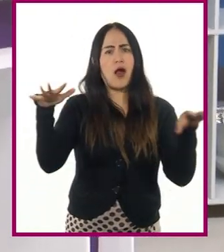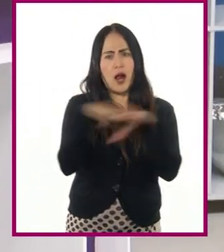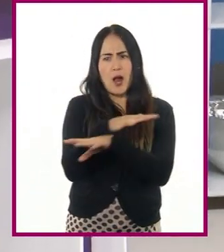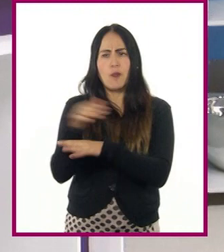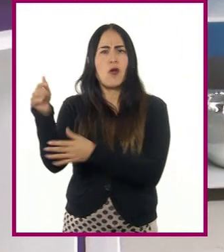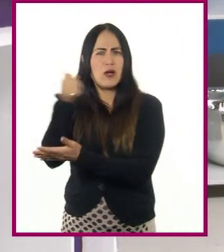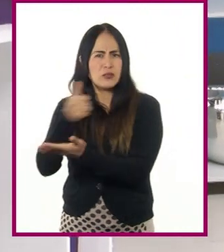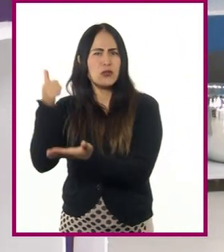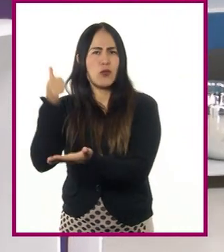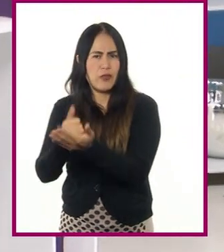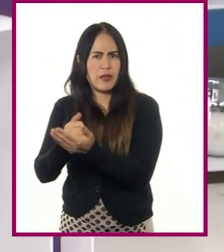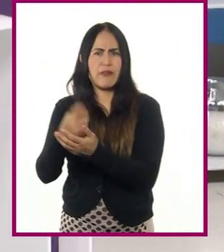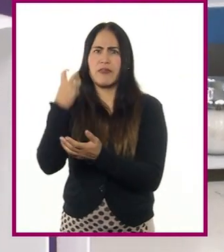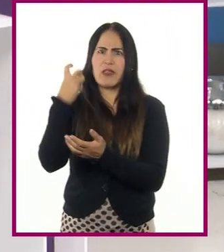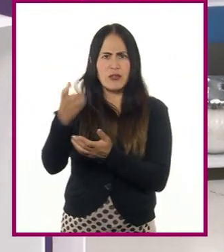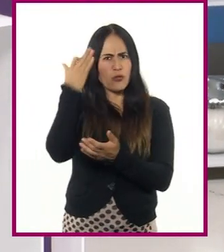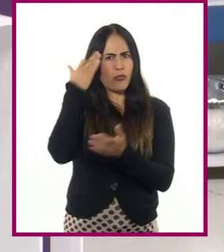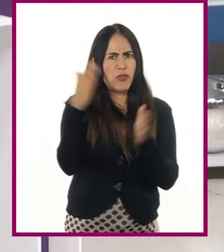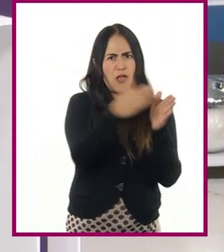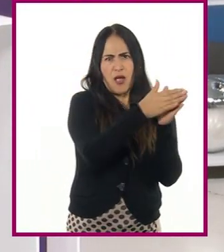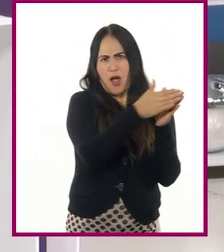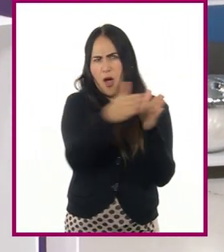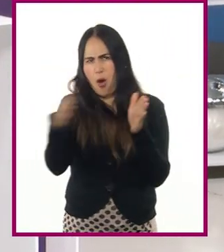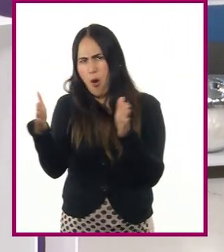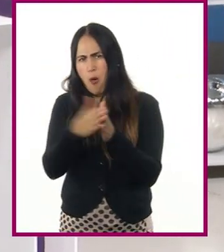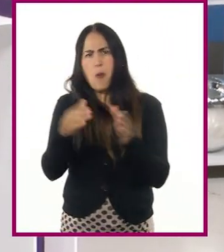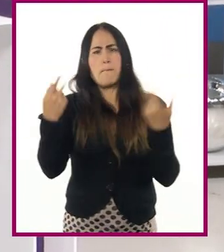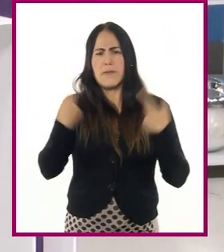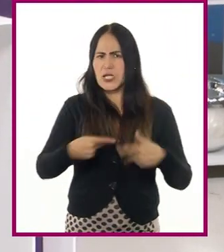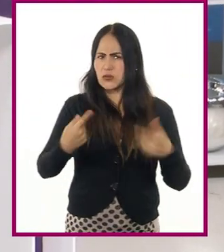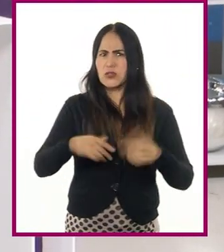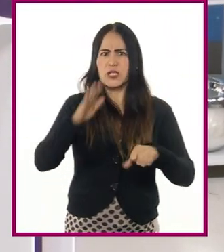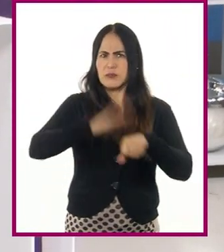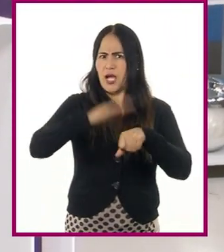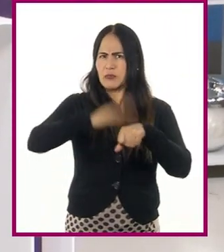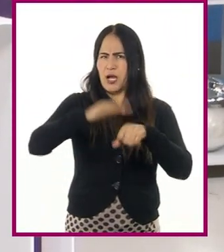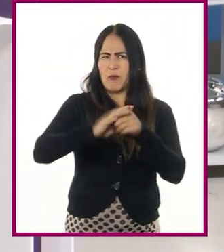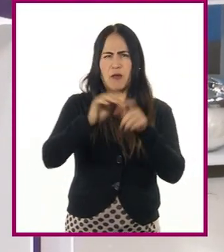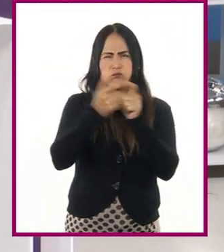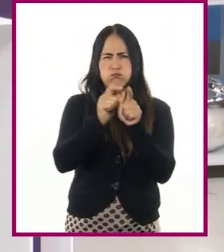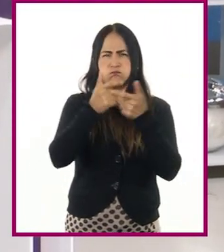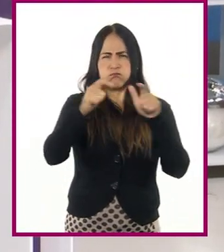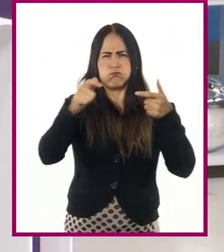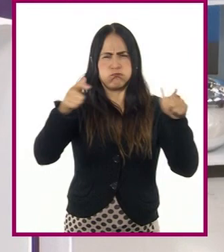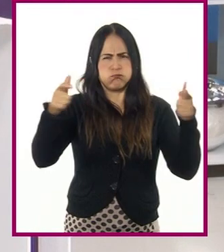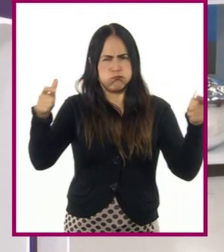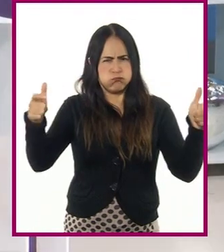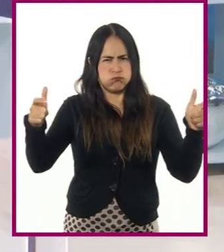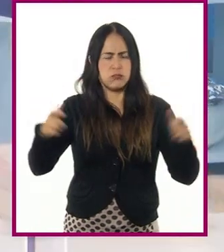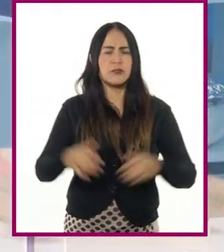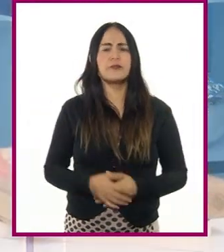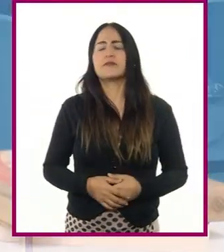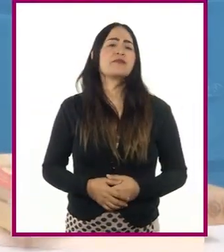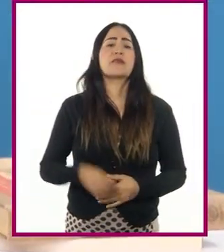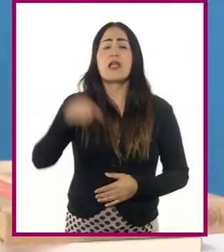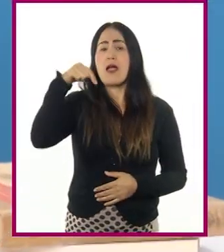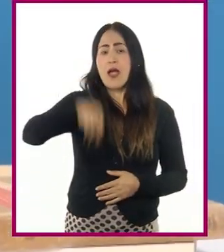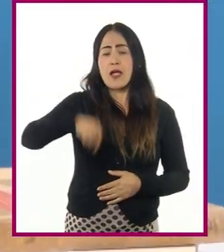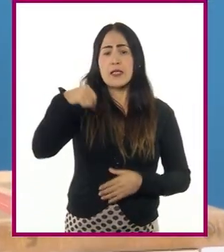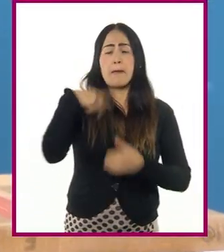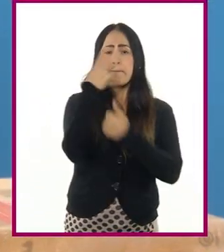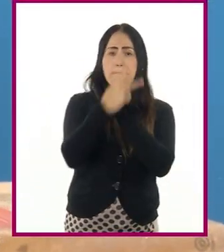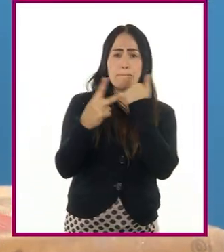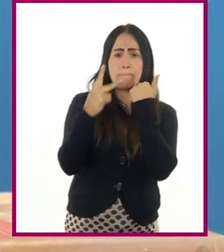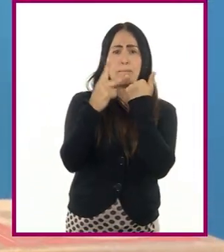que ocurría un extraordinario crecimiento de la población. Si se mira con cuidado, el país se